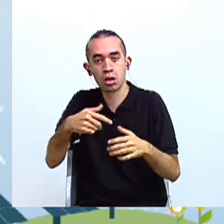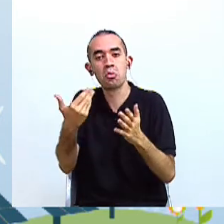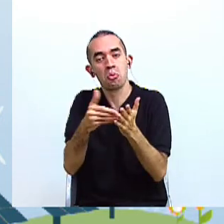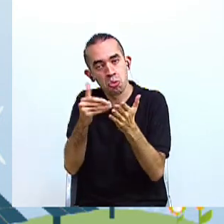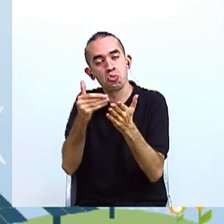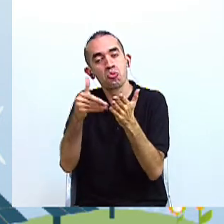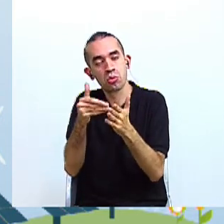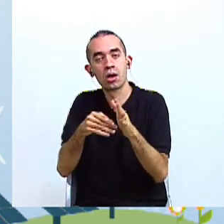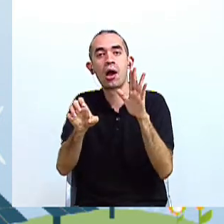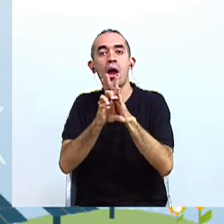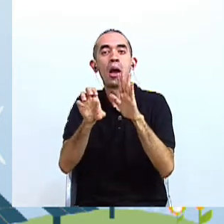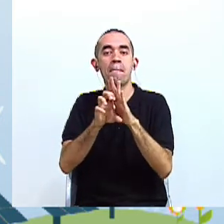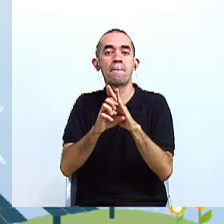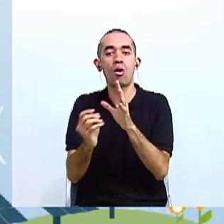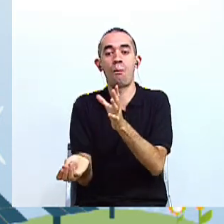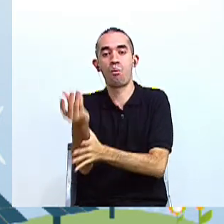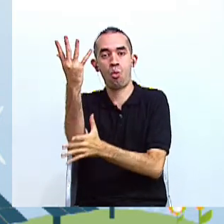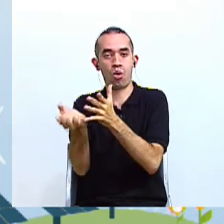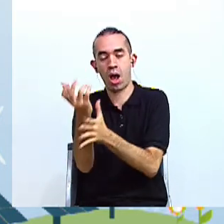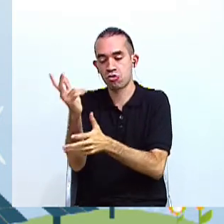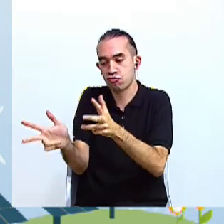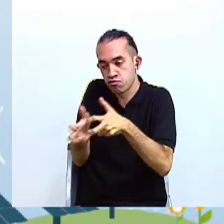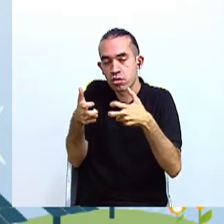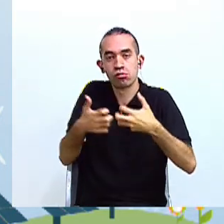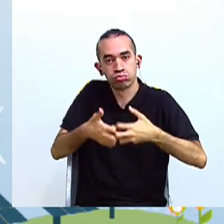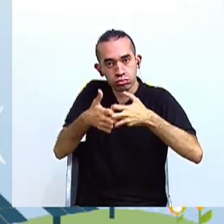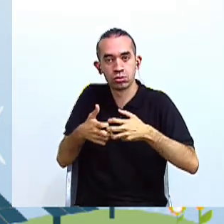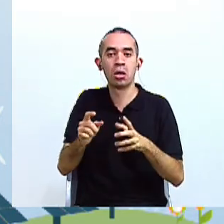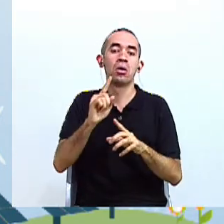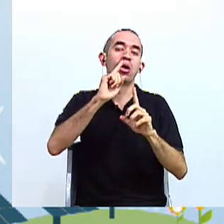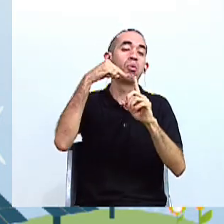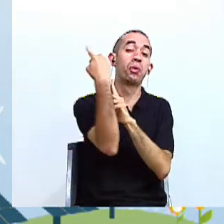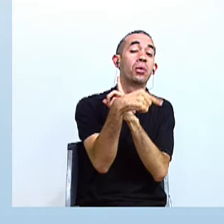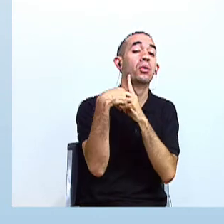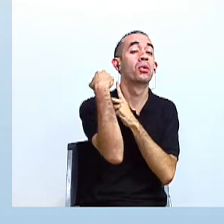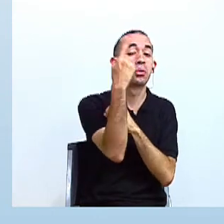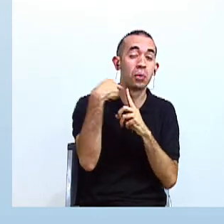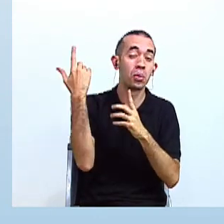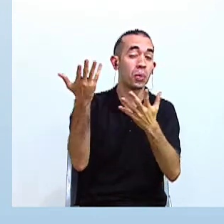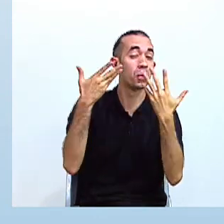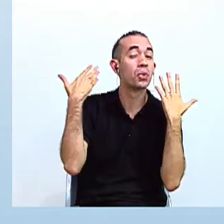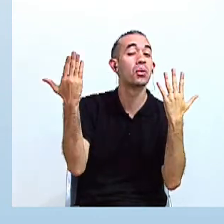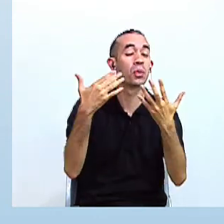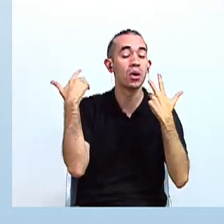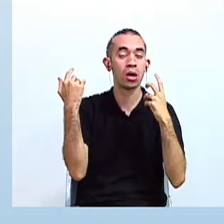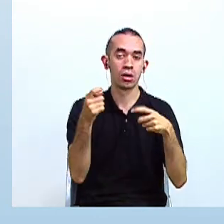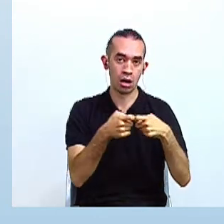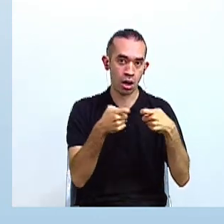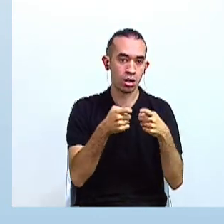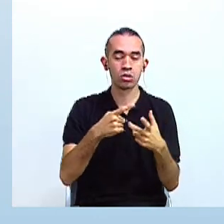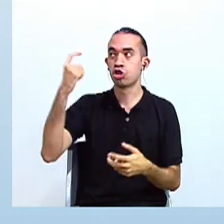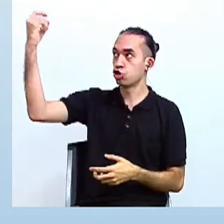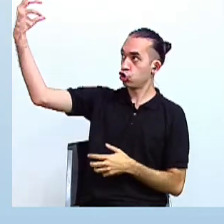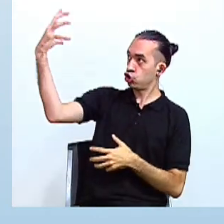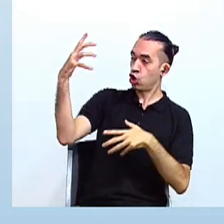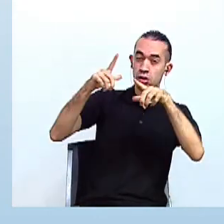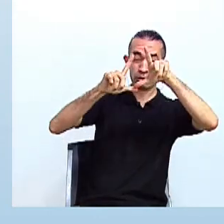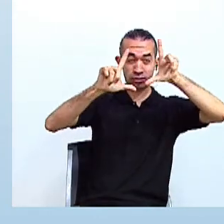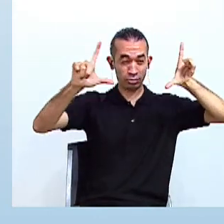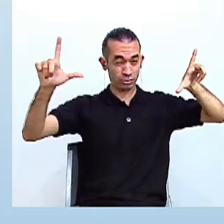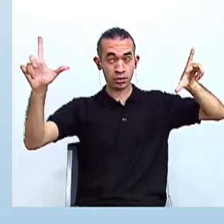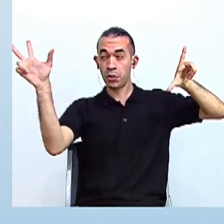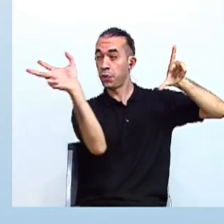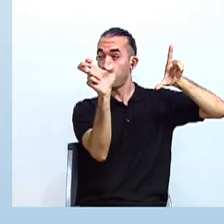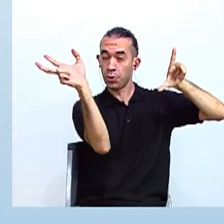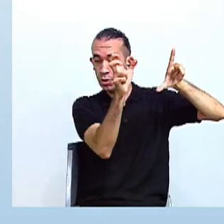como por ejemplo la energía geotérmica, la energía eólica, la energía solar, importantísimo porque son energías limpias.